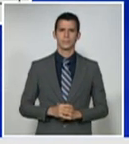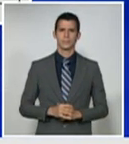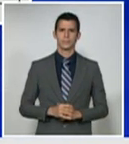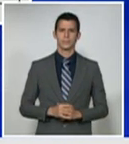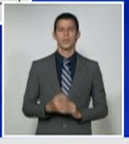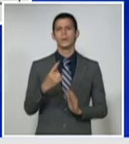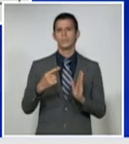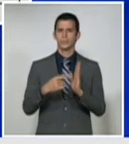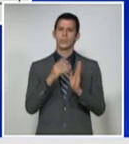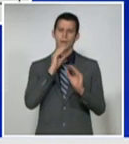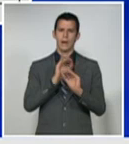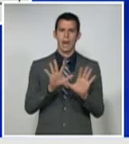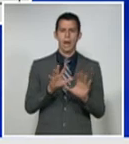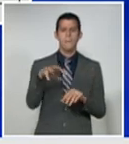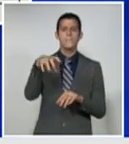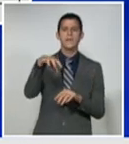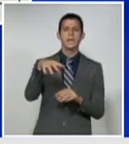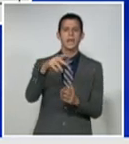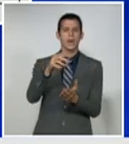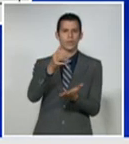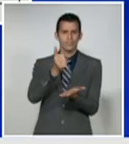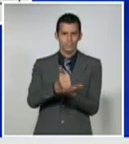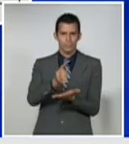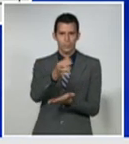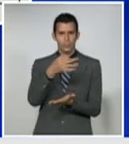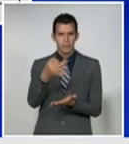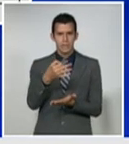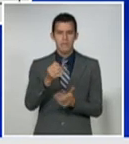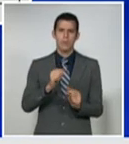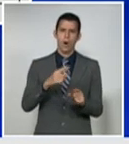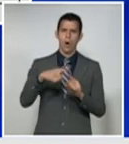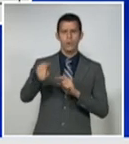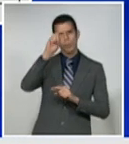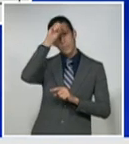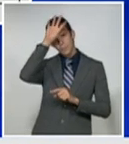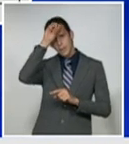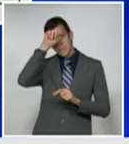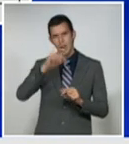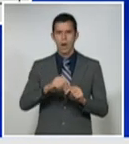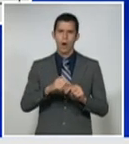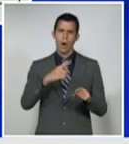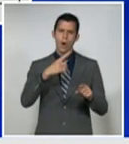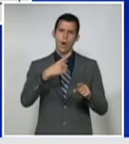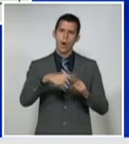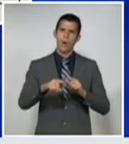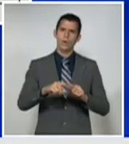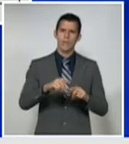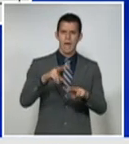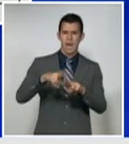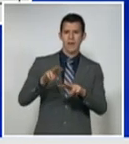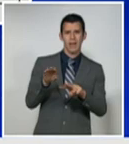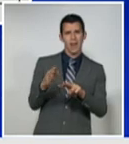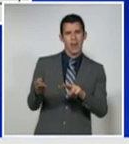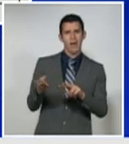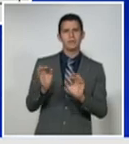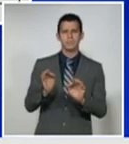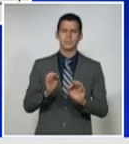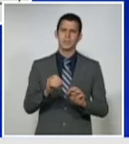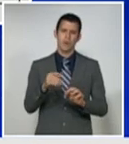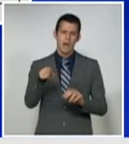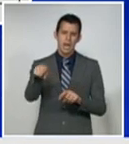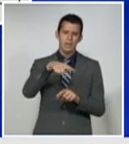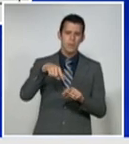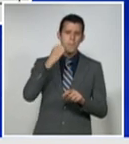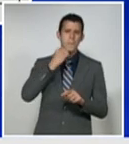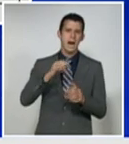es en Pinar del Río, municipio, Minas de Matajambre y La Habana. Son los territorios